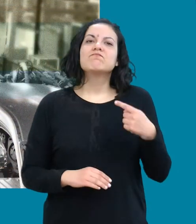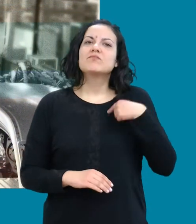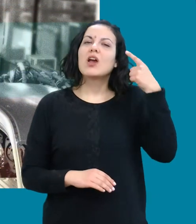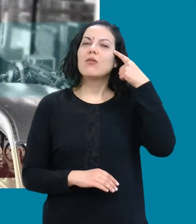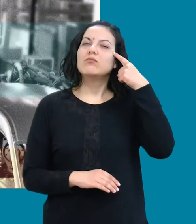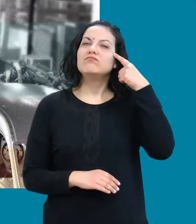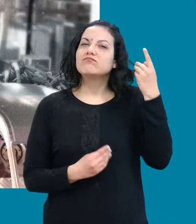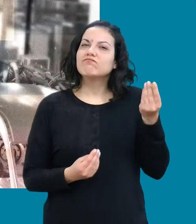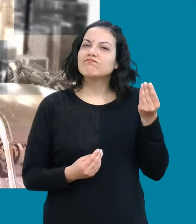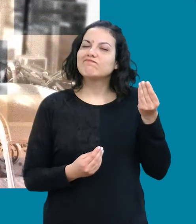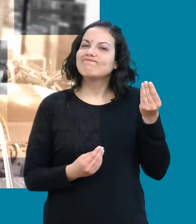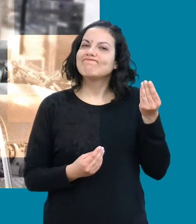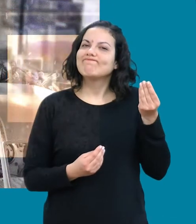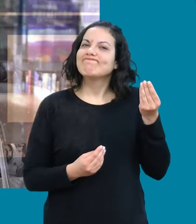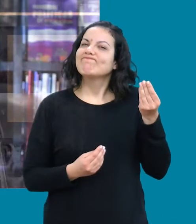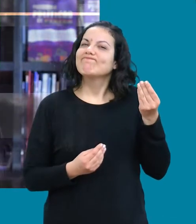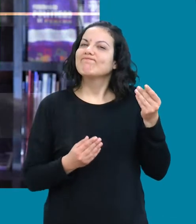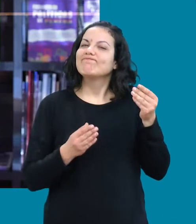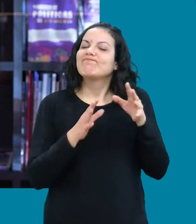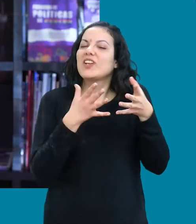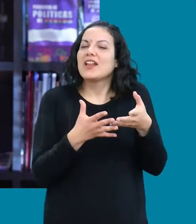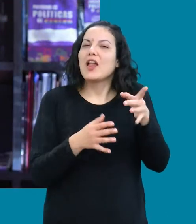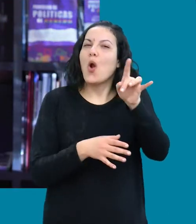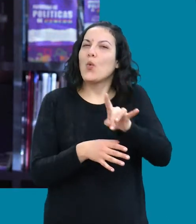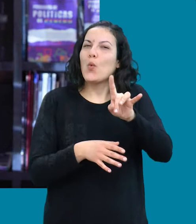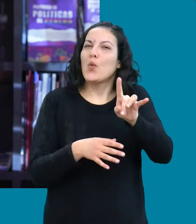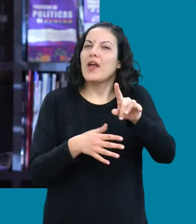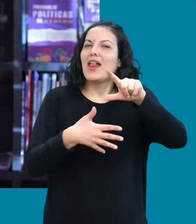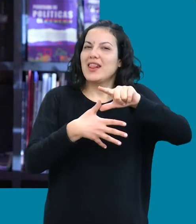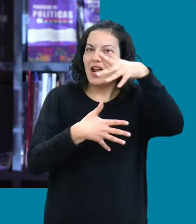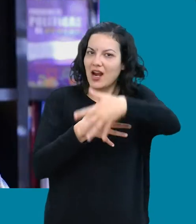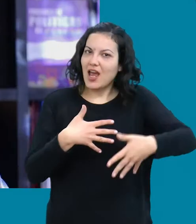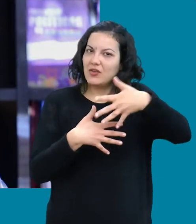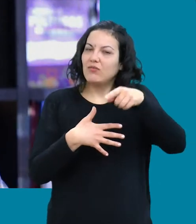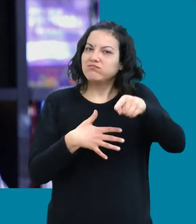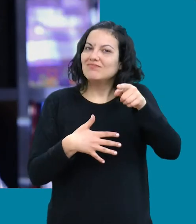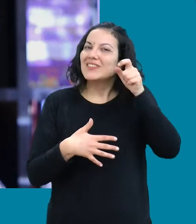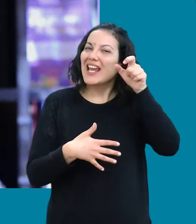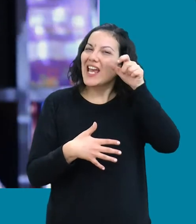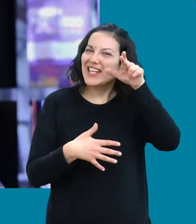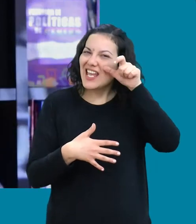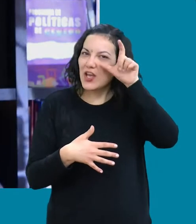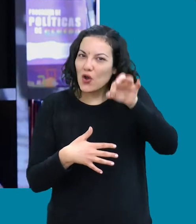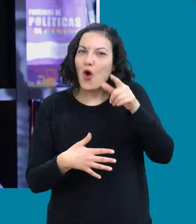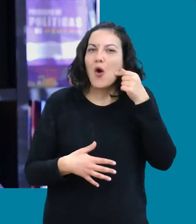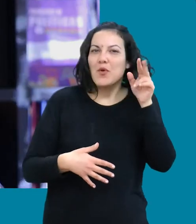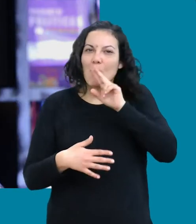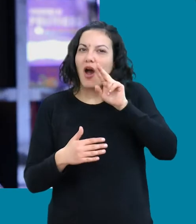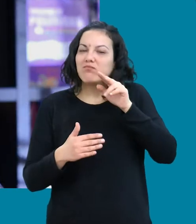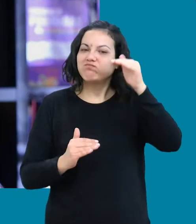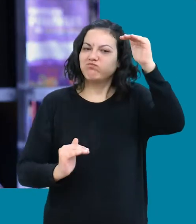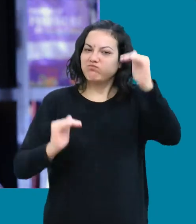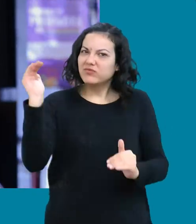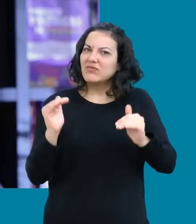Yo creo que en general en la Universidad Latinoamericana las desigualdades de género se expresan de